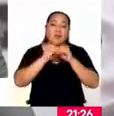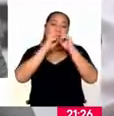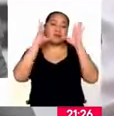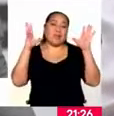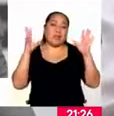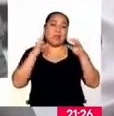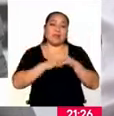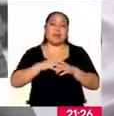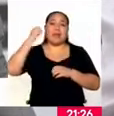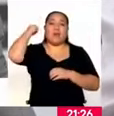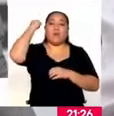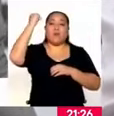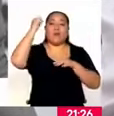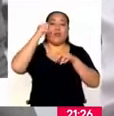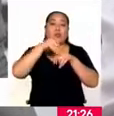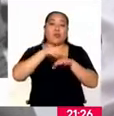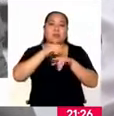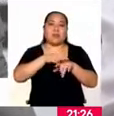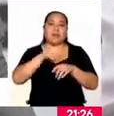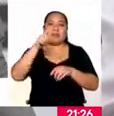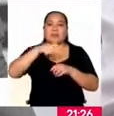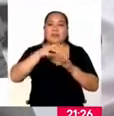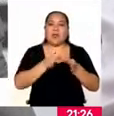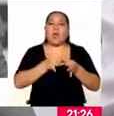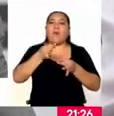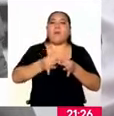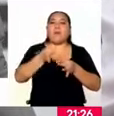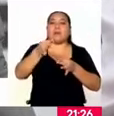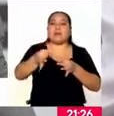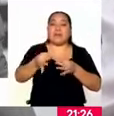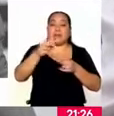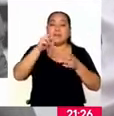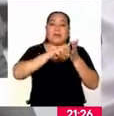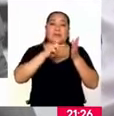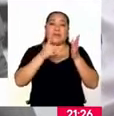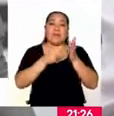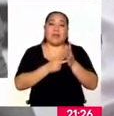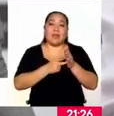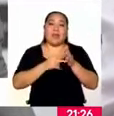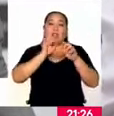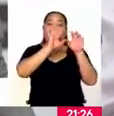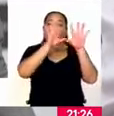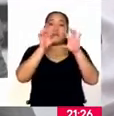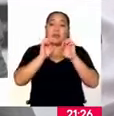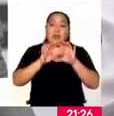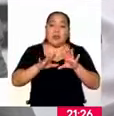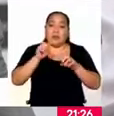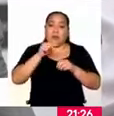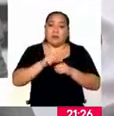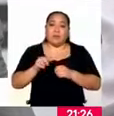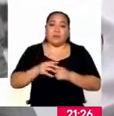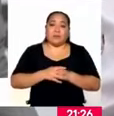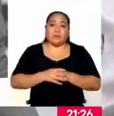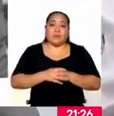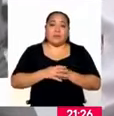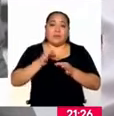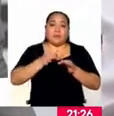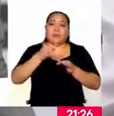de protestas, hemos tenido que reprogramar. Eso significa que las pruebas que se les iban a tomar han